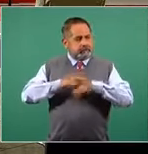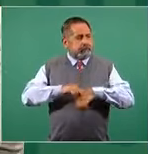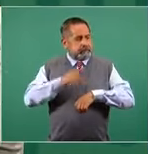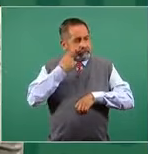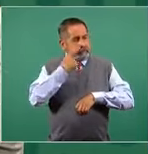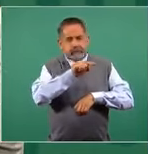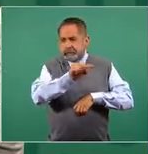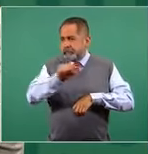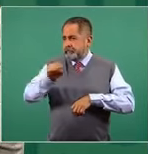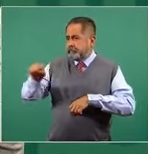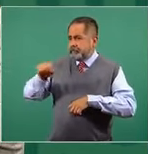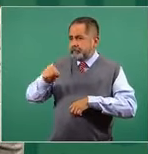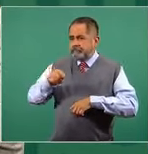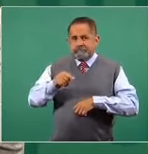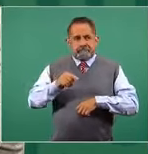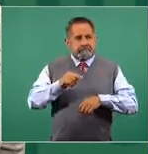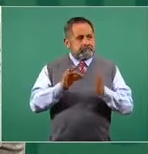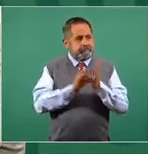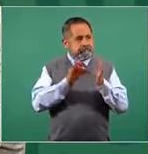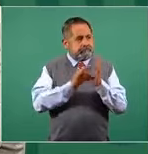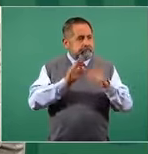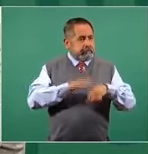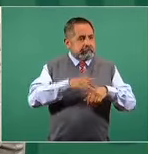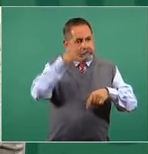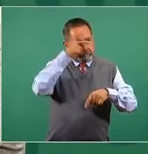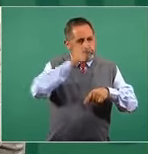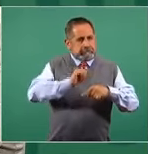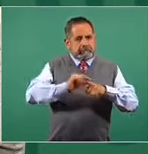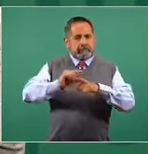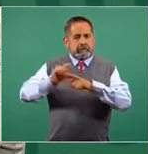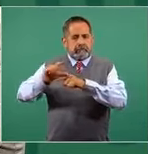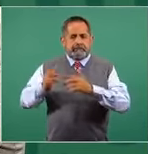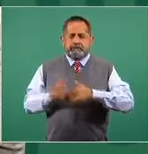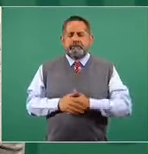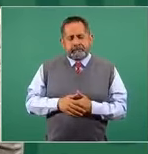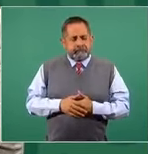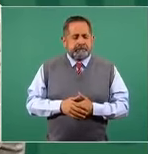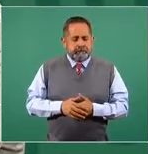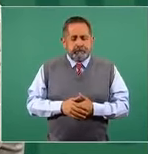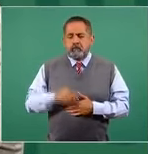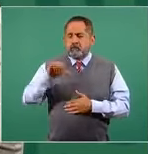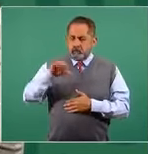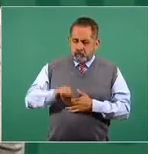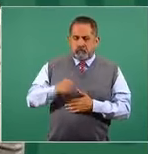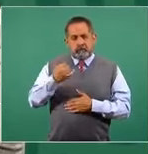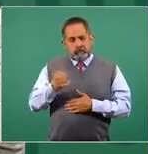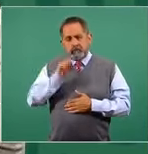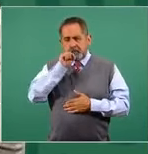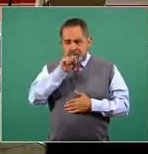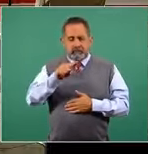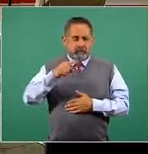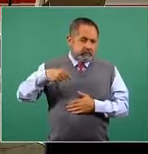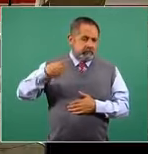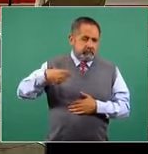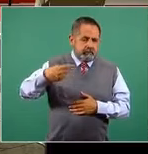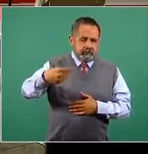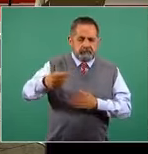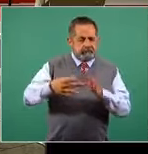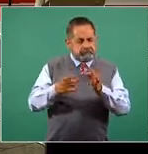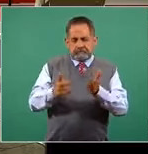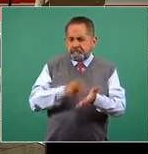ya a presentar señales importantes. Entonces, lo que hemos comentado hoy y lo vamos a estar haciendo en siguientes